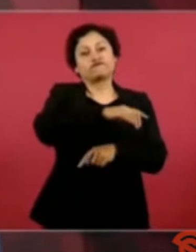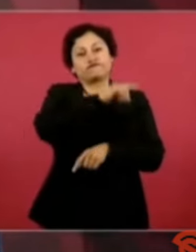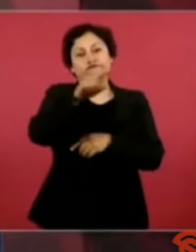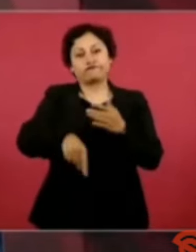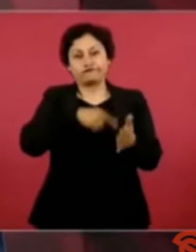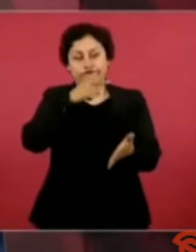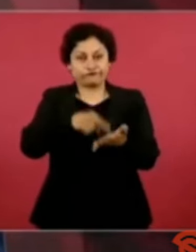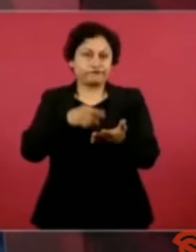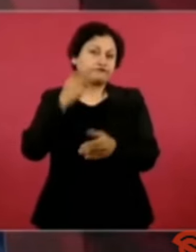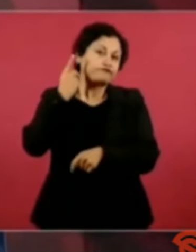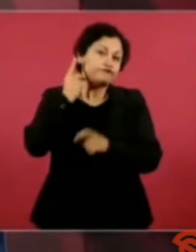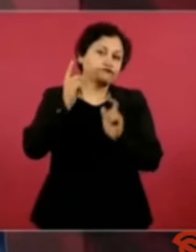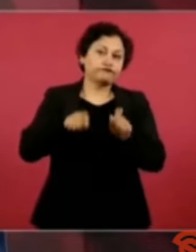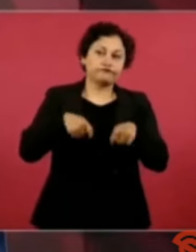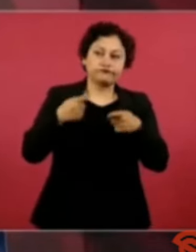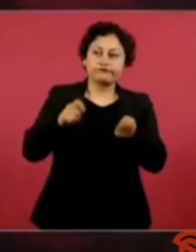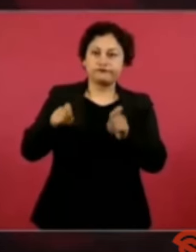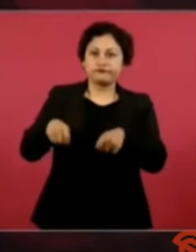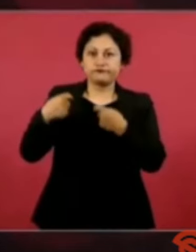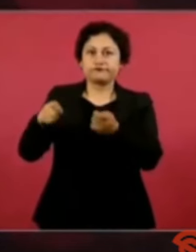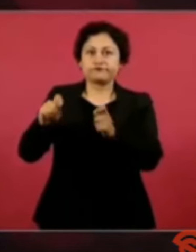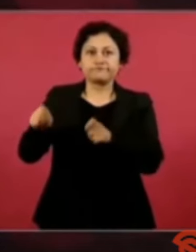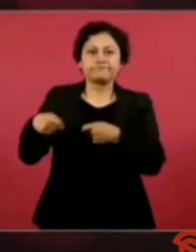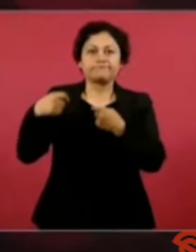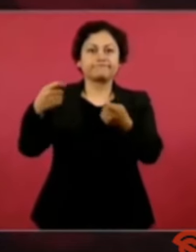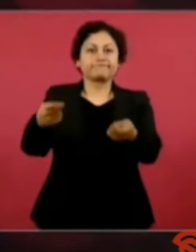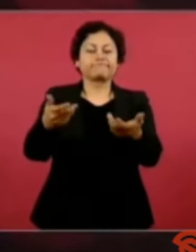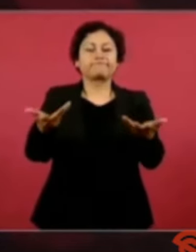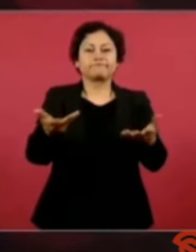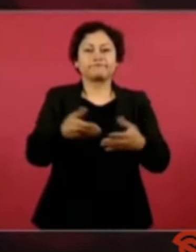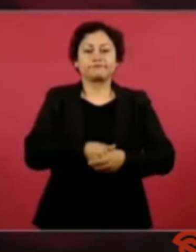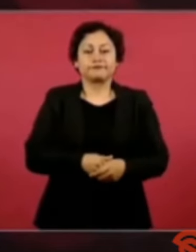Y Claudia y